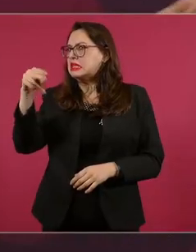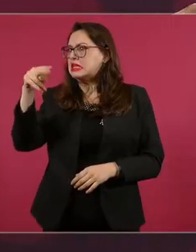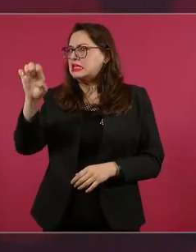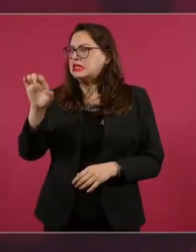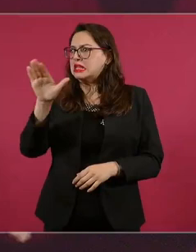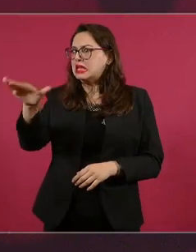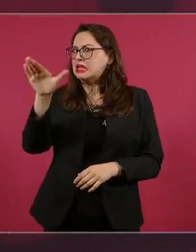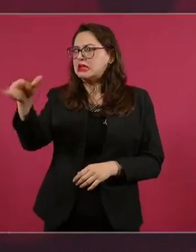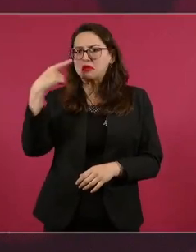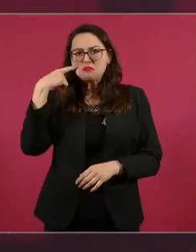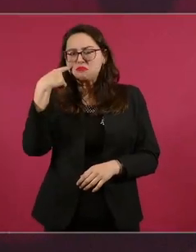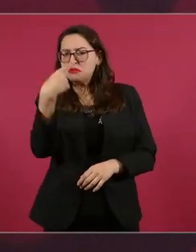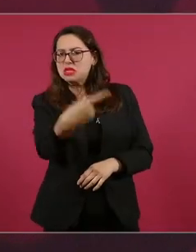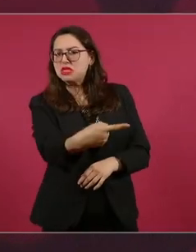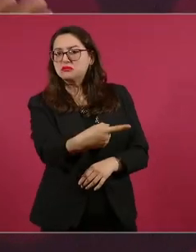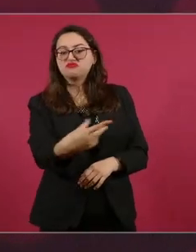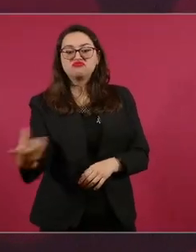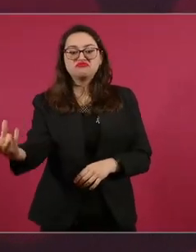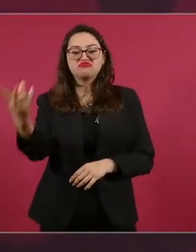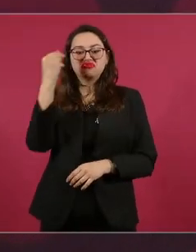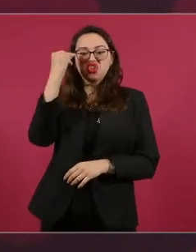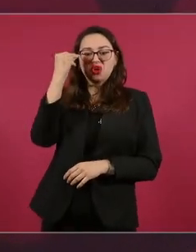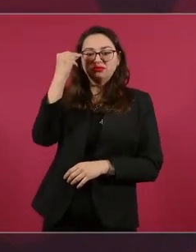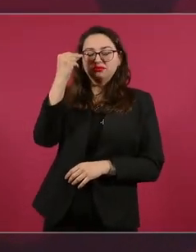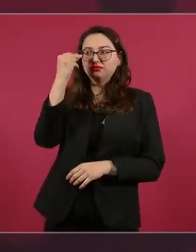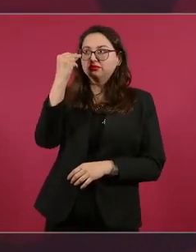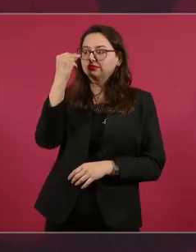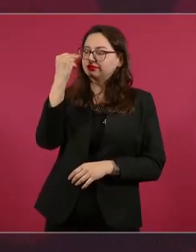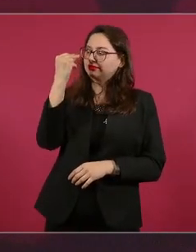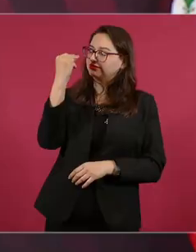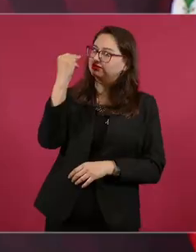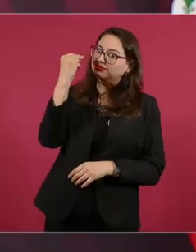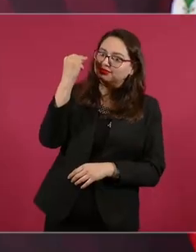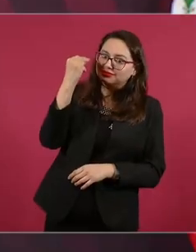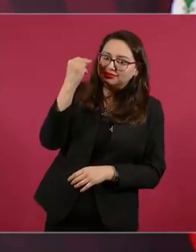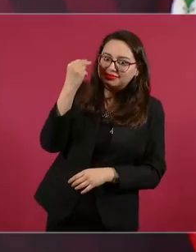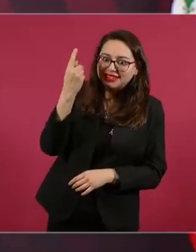INE nuestro recurso. Pero no solo eso,